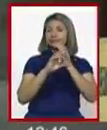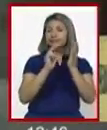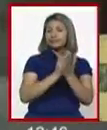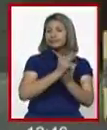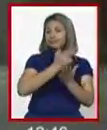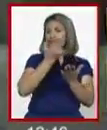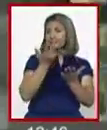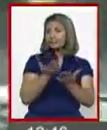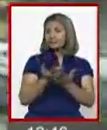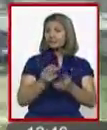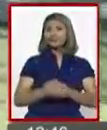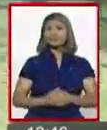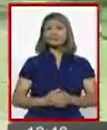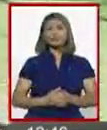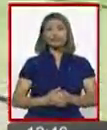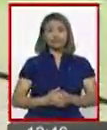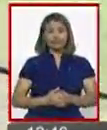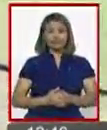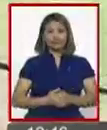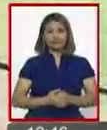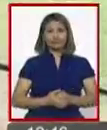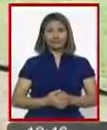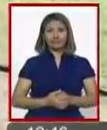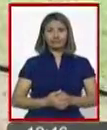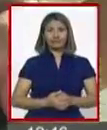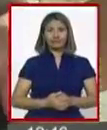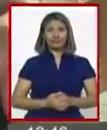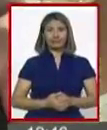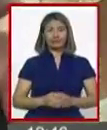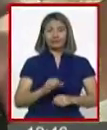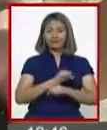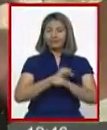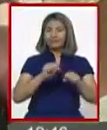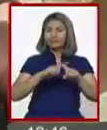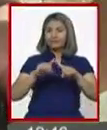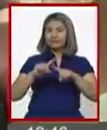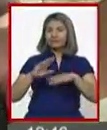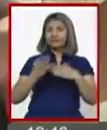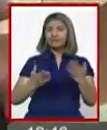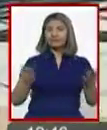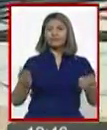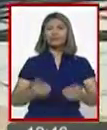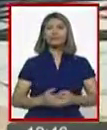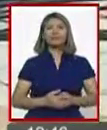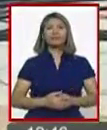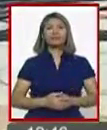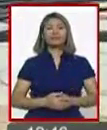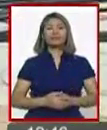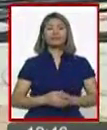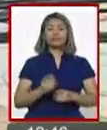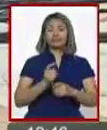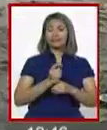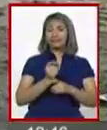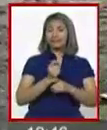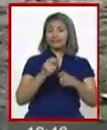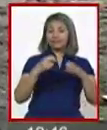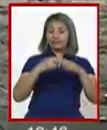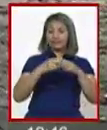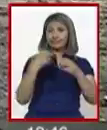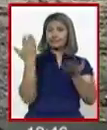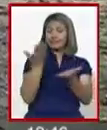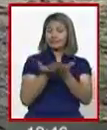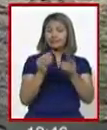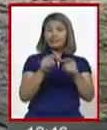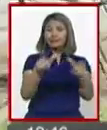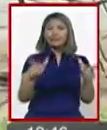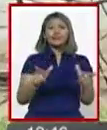volcado con cristales, porque sonaba, ya estoy esto que se reventó abajo los... Técnicos de una empresa eléctrica llegaron al